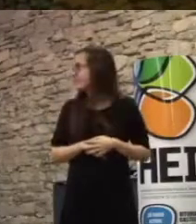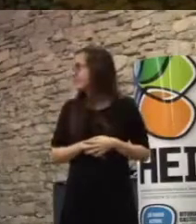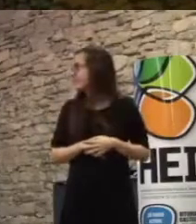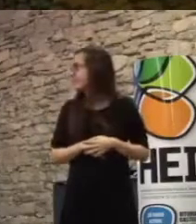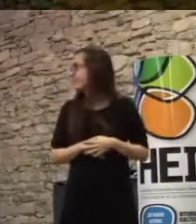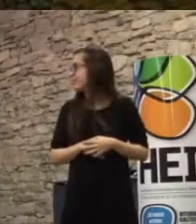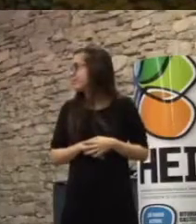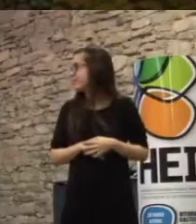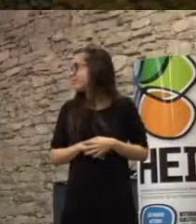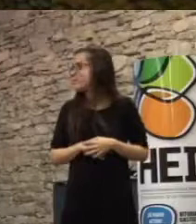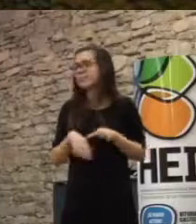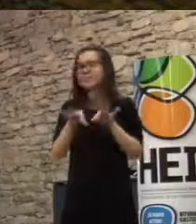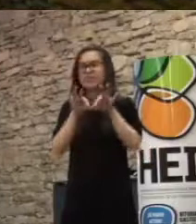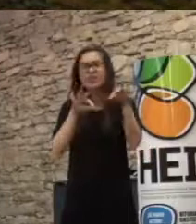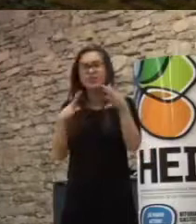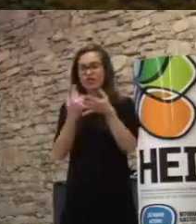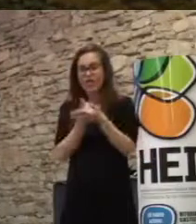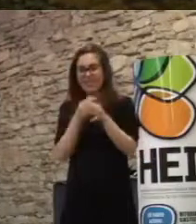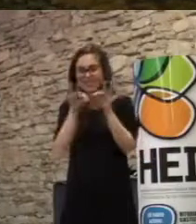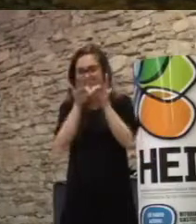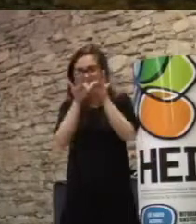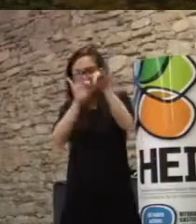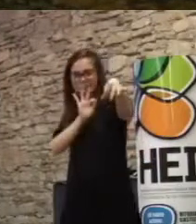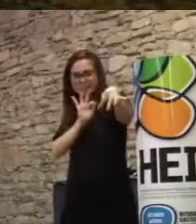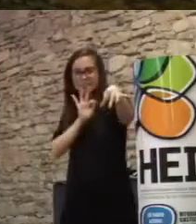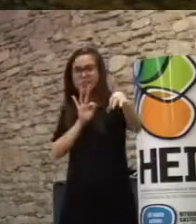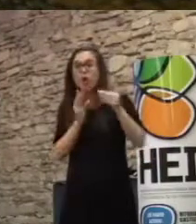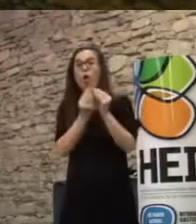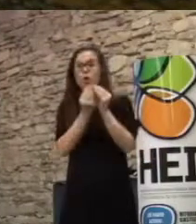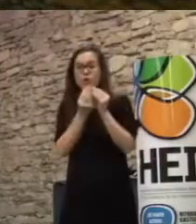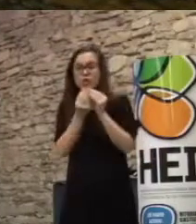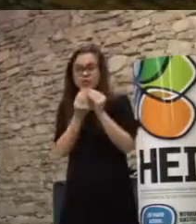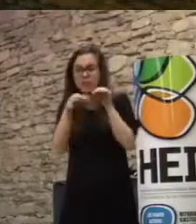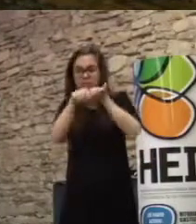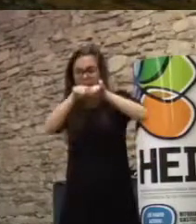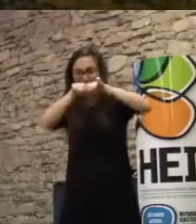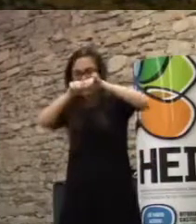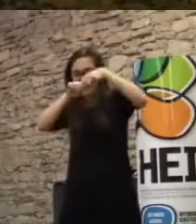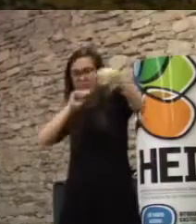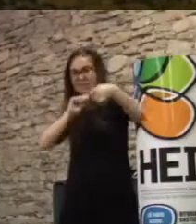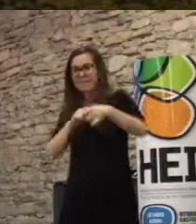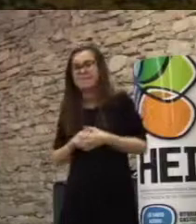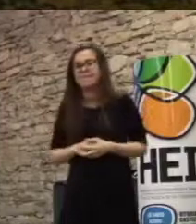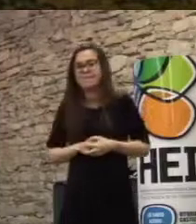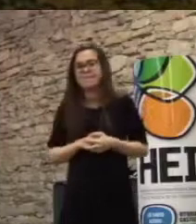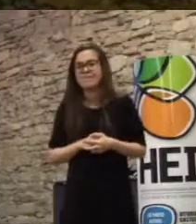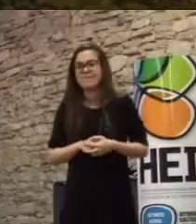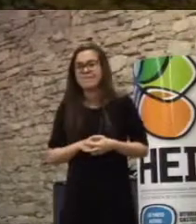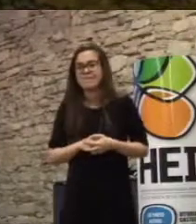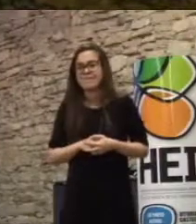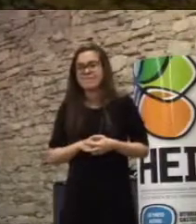grandes trozos todas las cartas a la vez a la vez si es a la vez perfecto y ahora que tenéis los grandes trozos